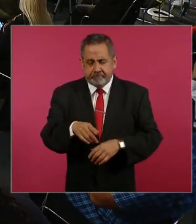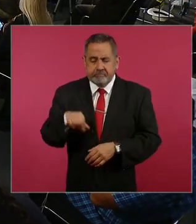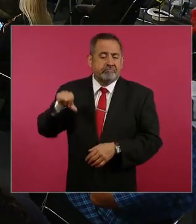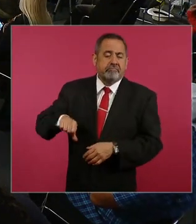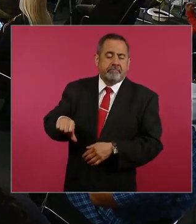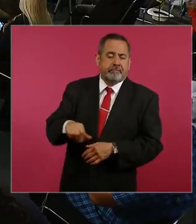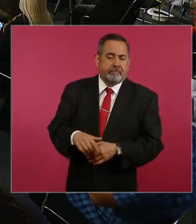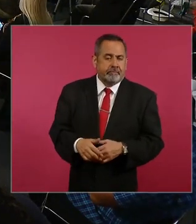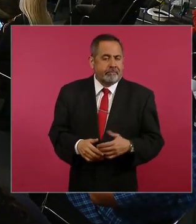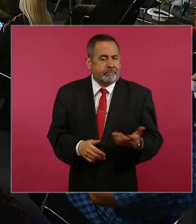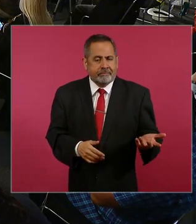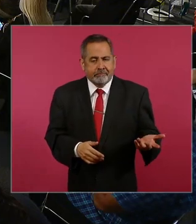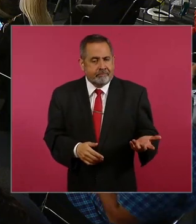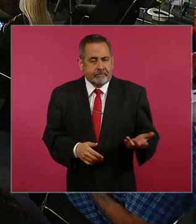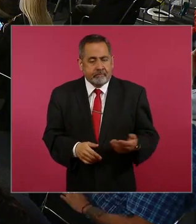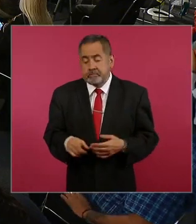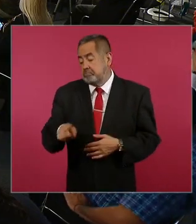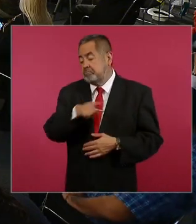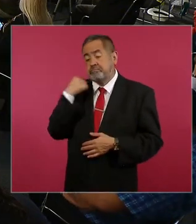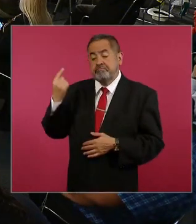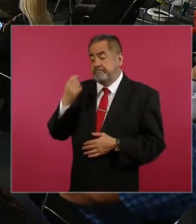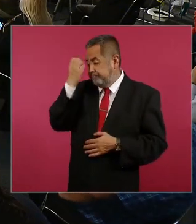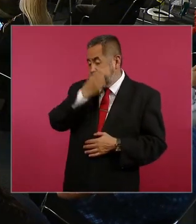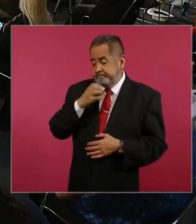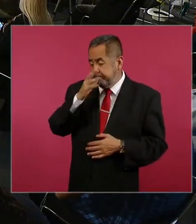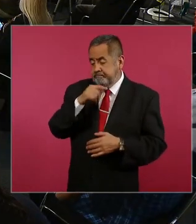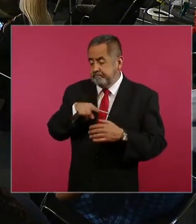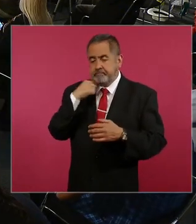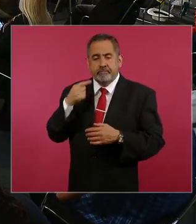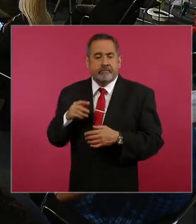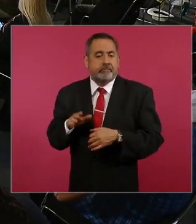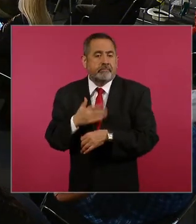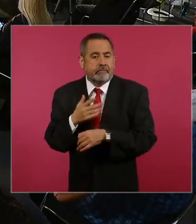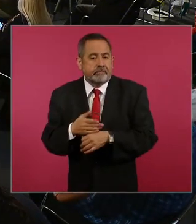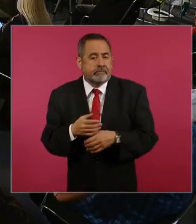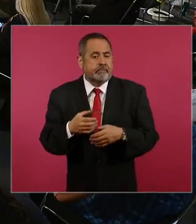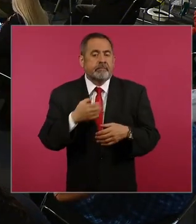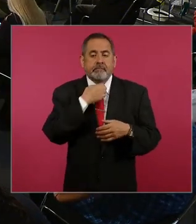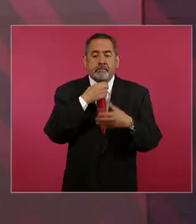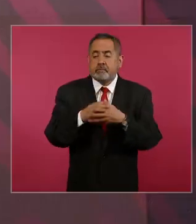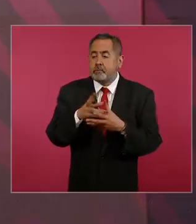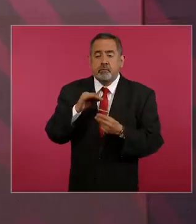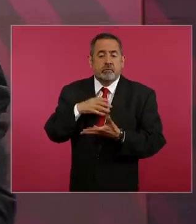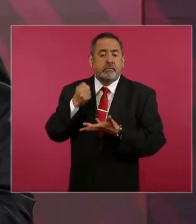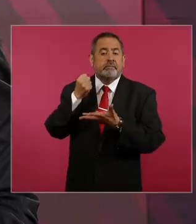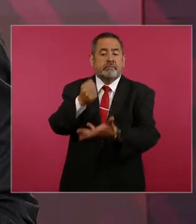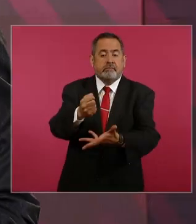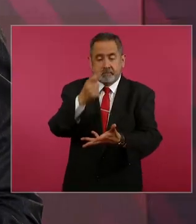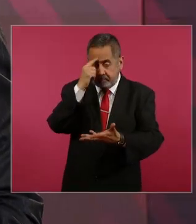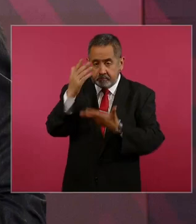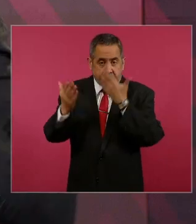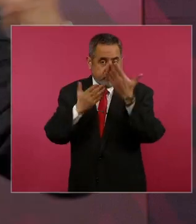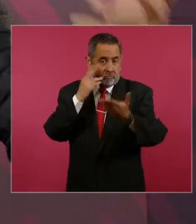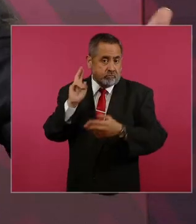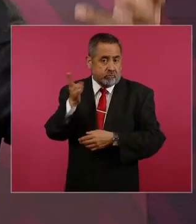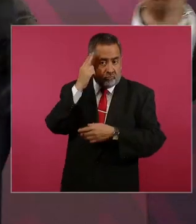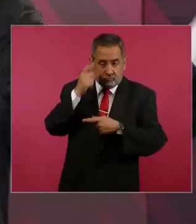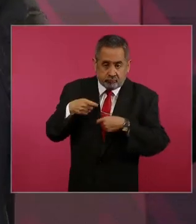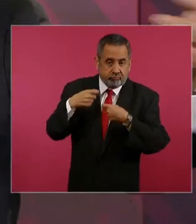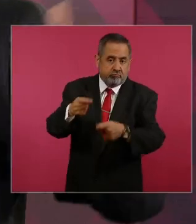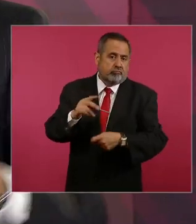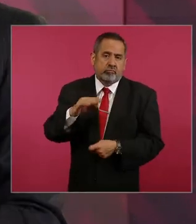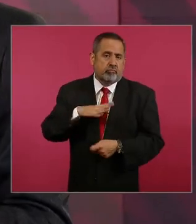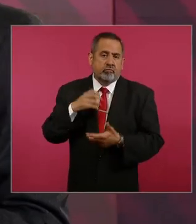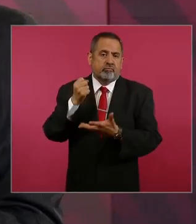no es que no pasaban el examen de admisión es que no había cupo no había espacio porque no había presupuesto para las